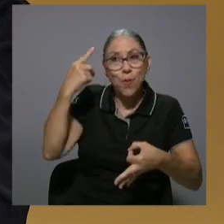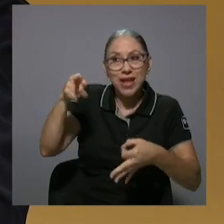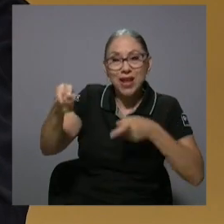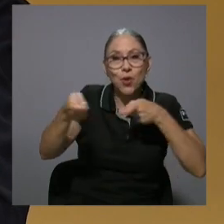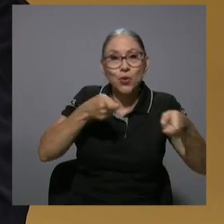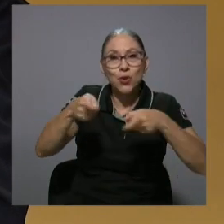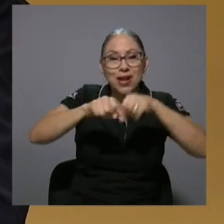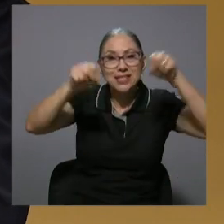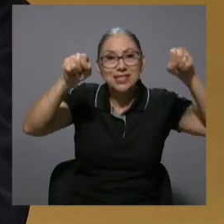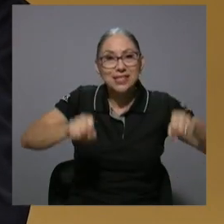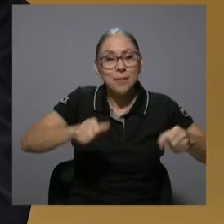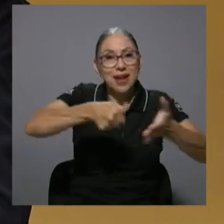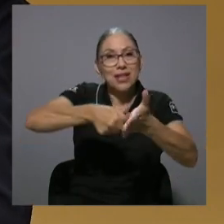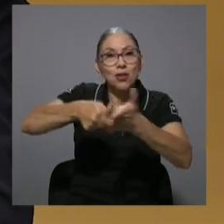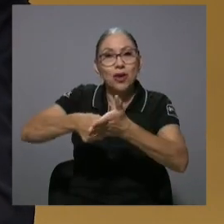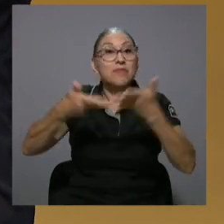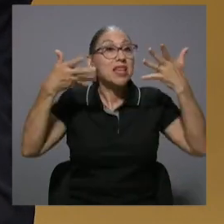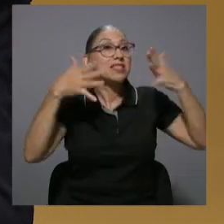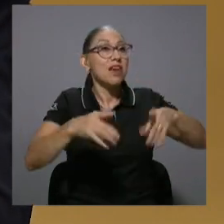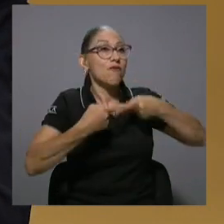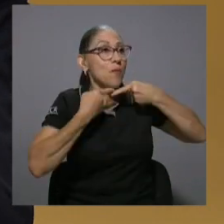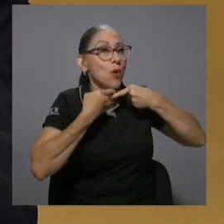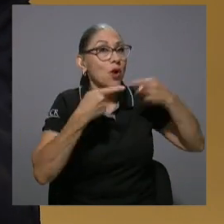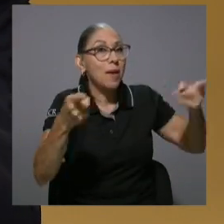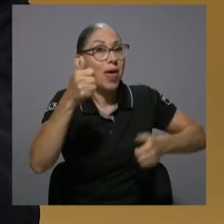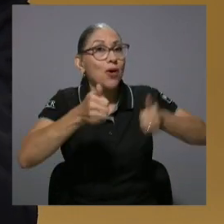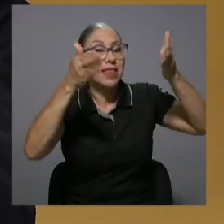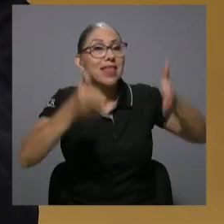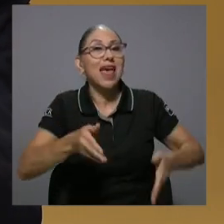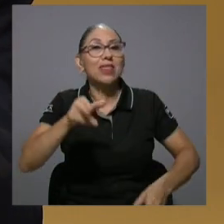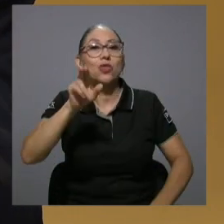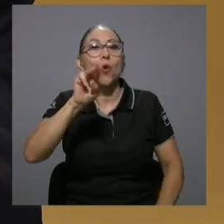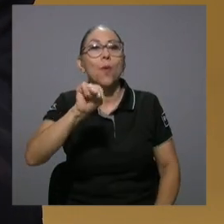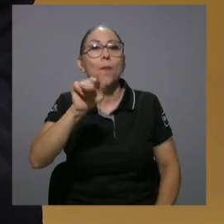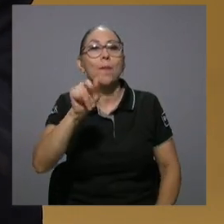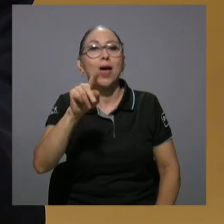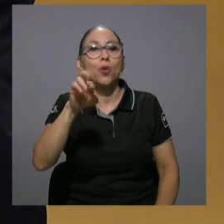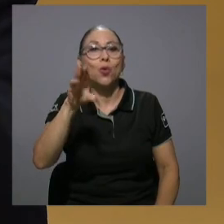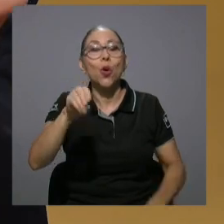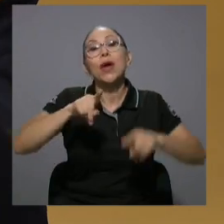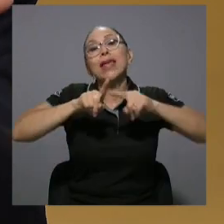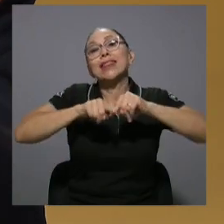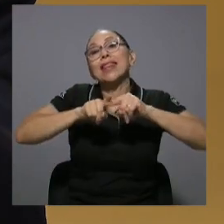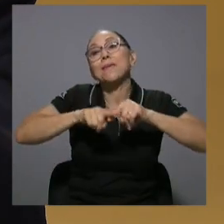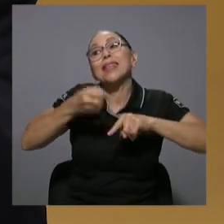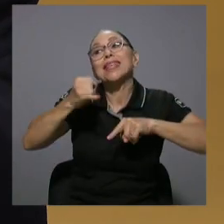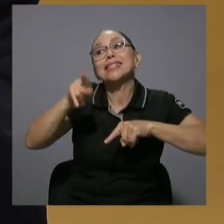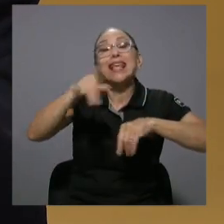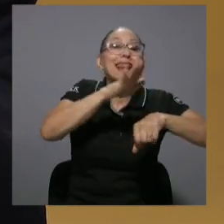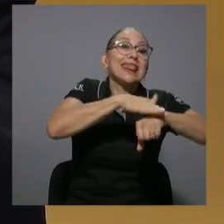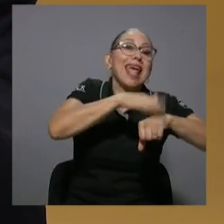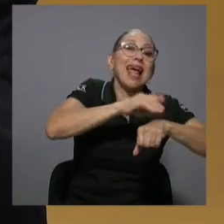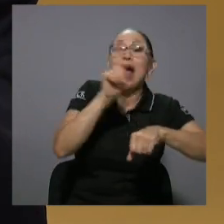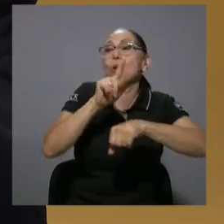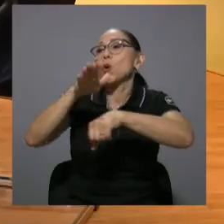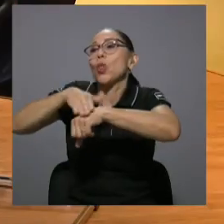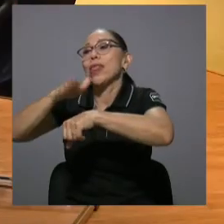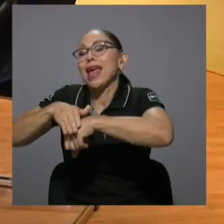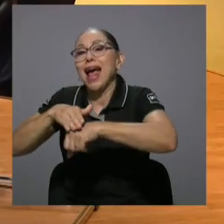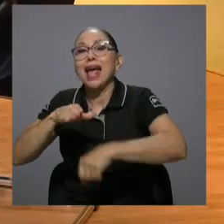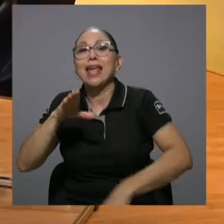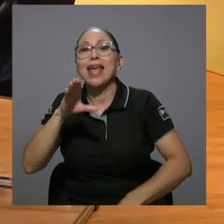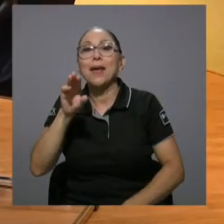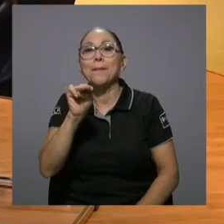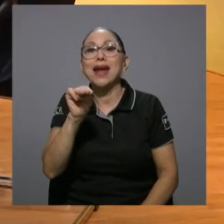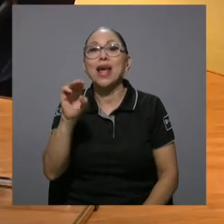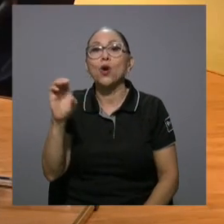Nicolás Maduro ya fue proclamado candidato y bueno, y depende de si deja o no deja que María Corina Machado participe,